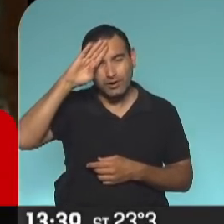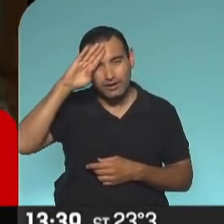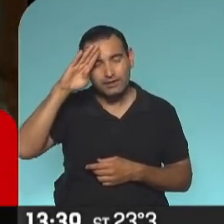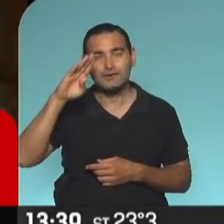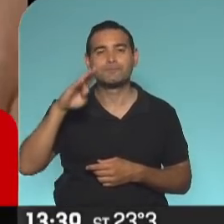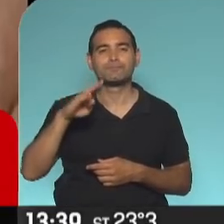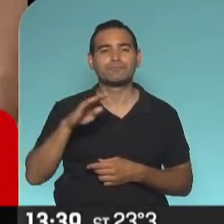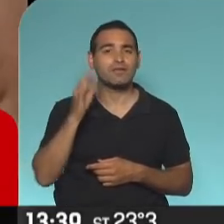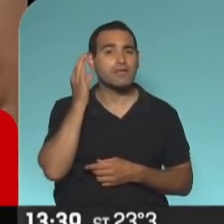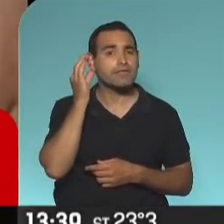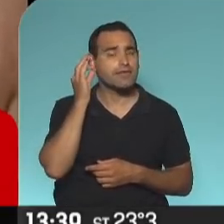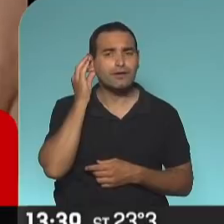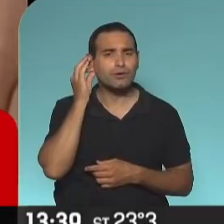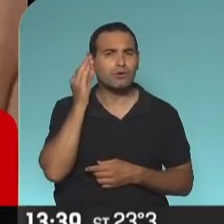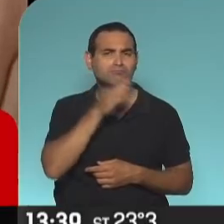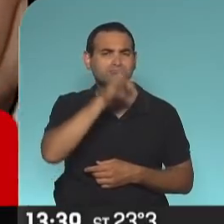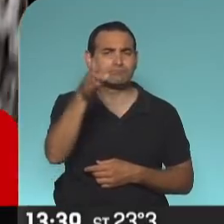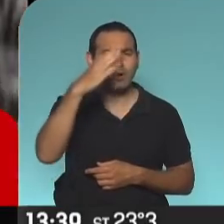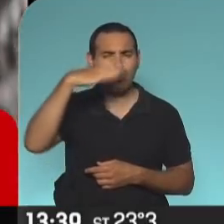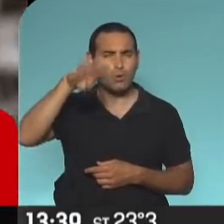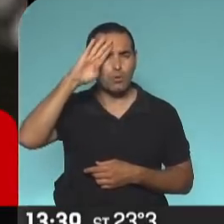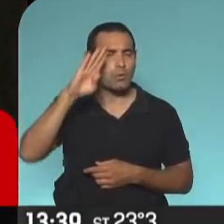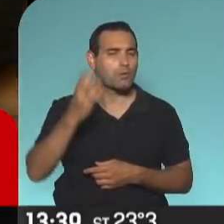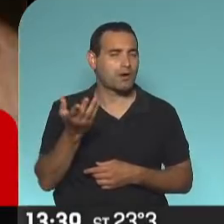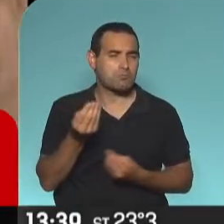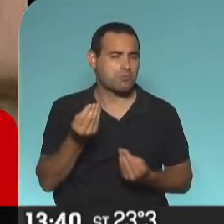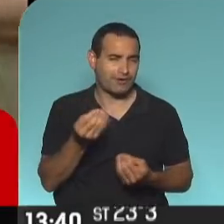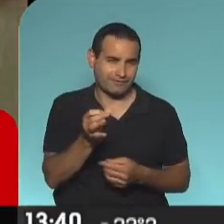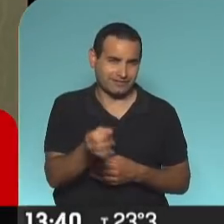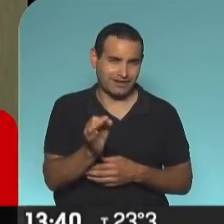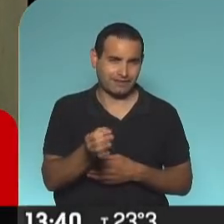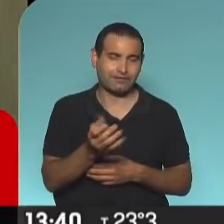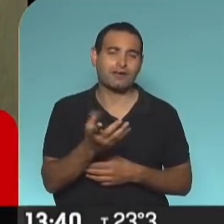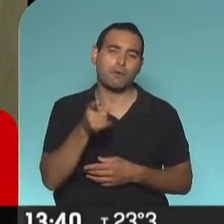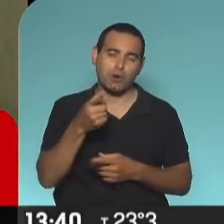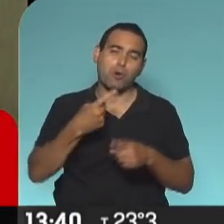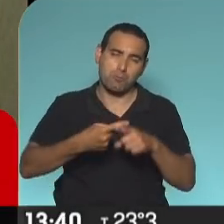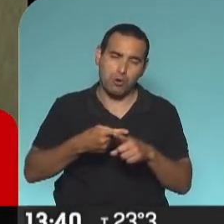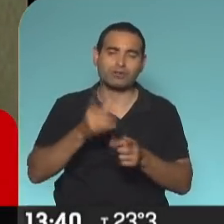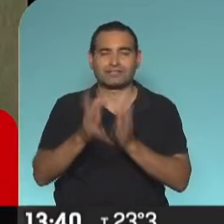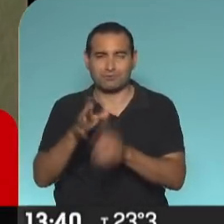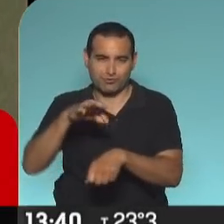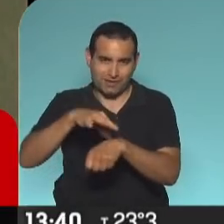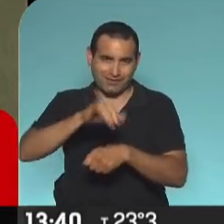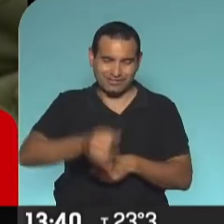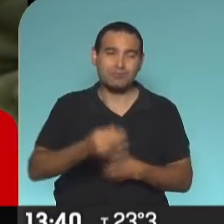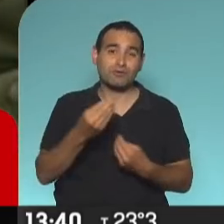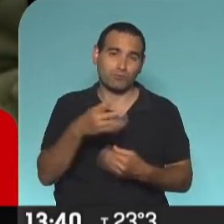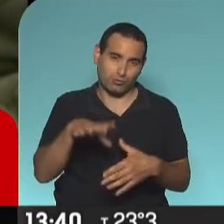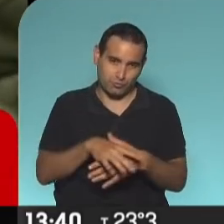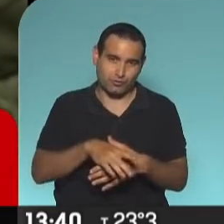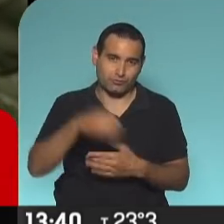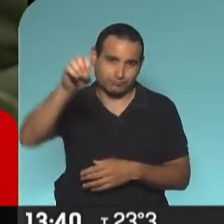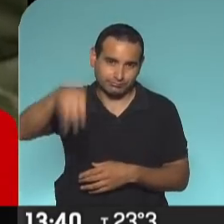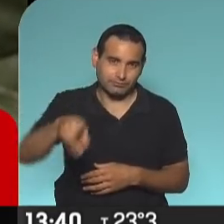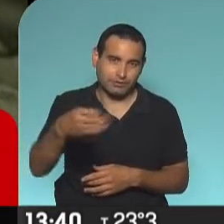Tenía una sola razón, más allá de la especialidad médica por la cual se fue a someter, era porque estaba Fidel Castro. Y